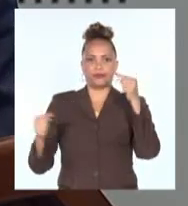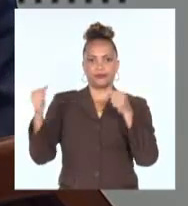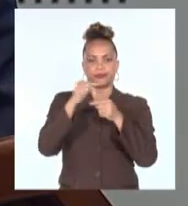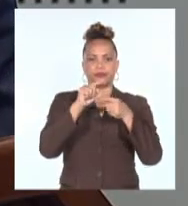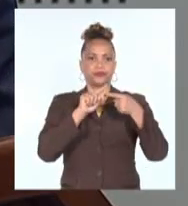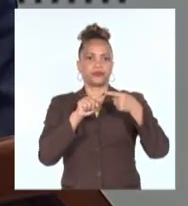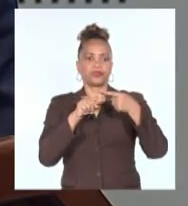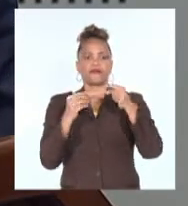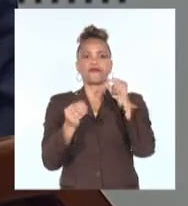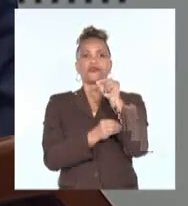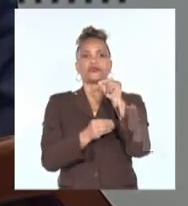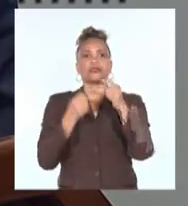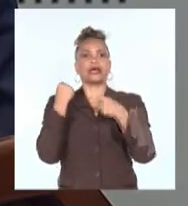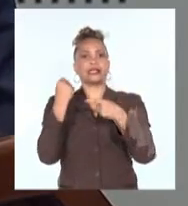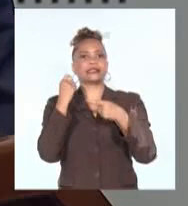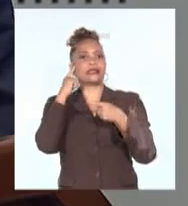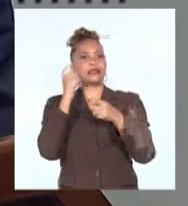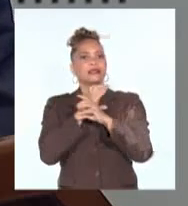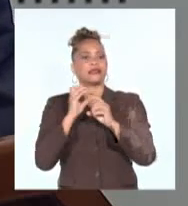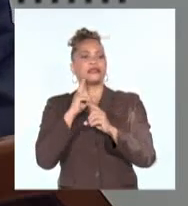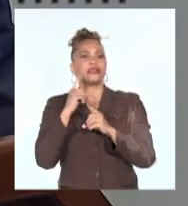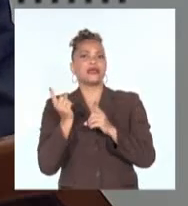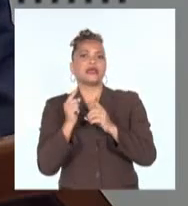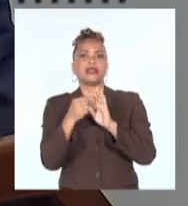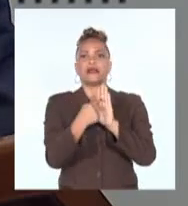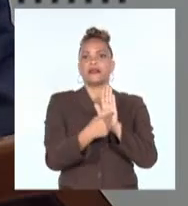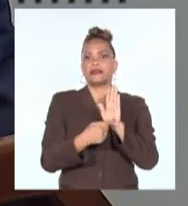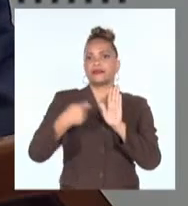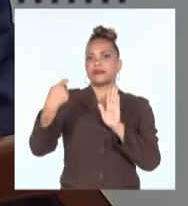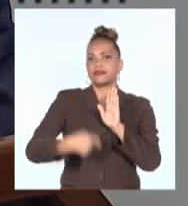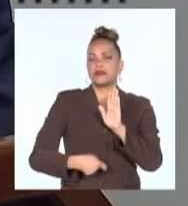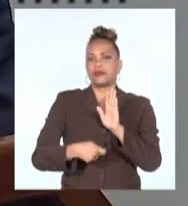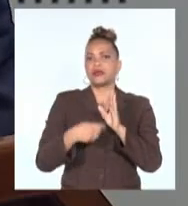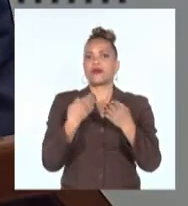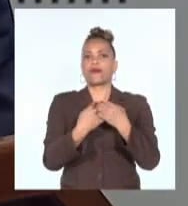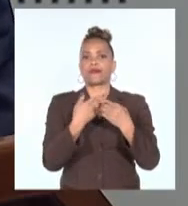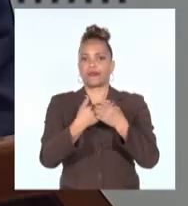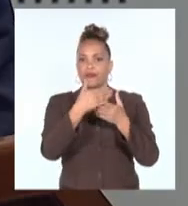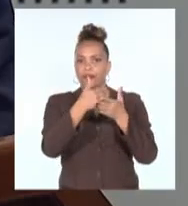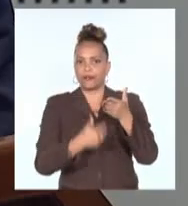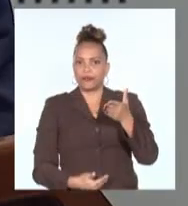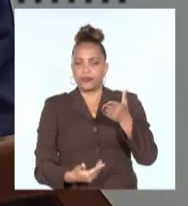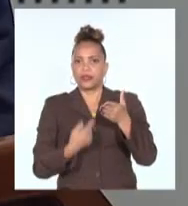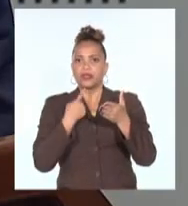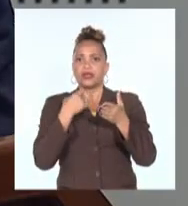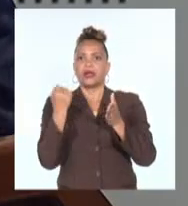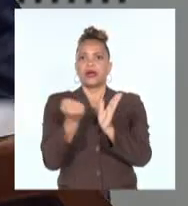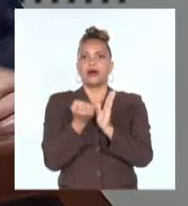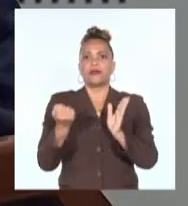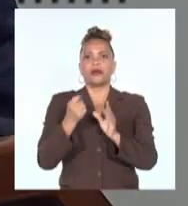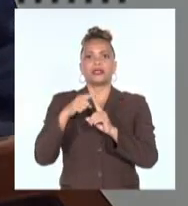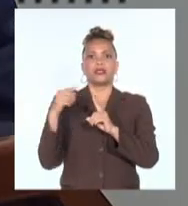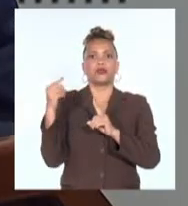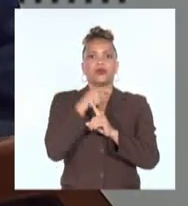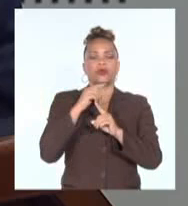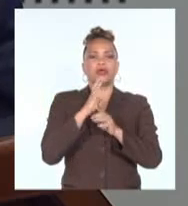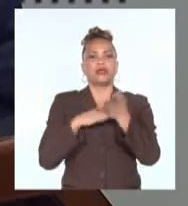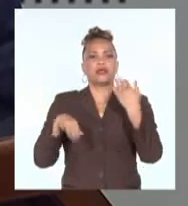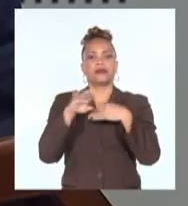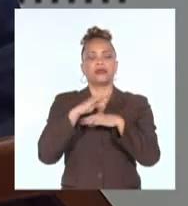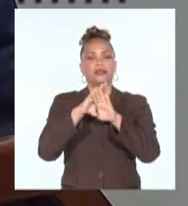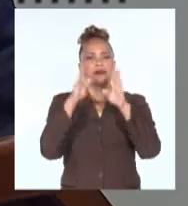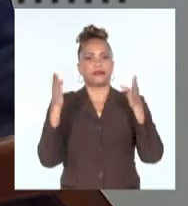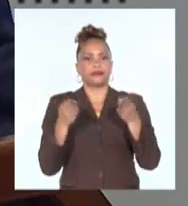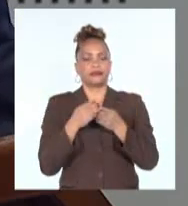fortalecer la ciencia y la toma de decisiones basadas en evidencia, apoyar la innovación y la tecnología a nivel regional y nacional,